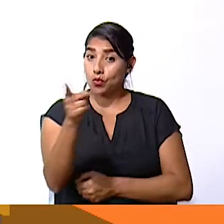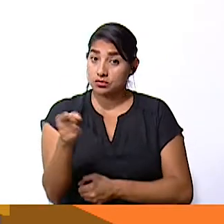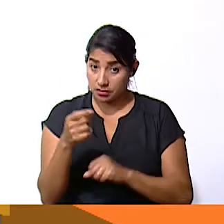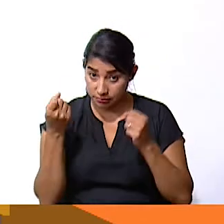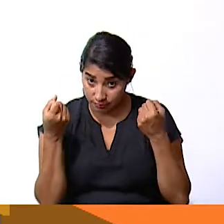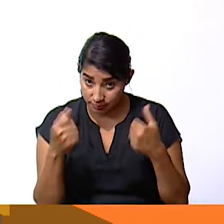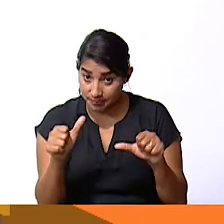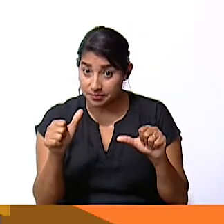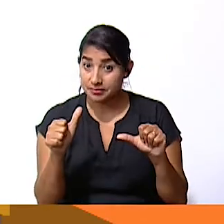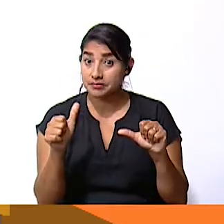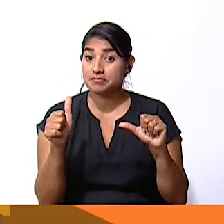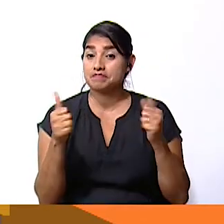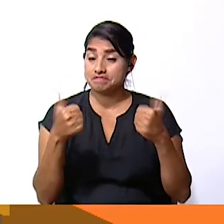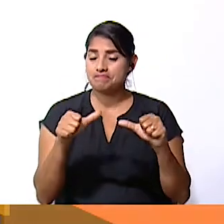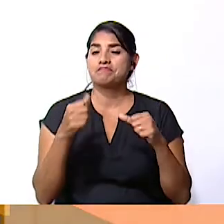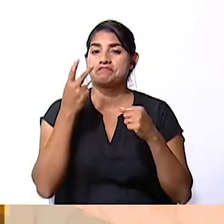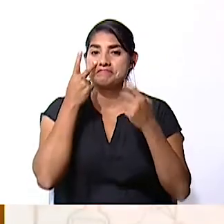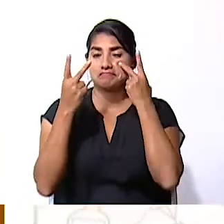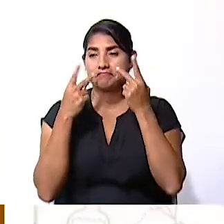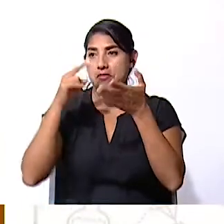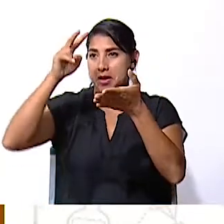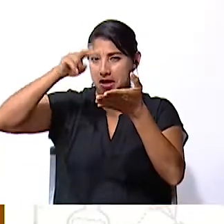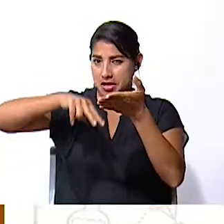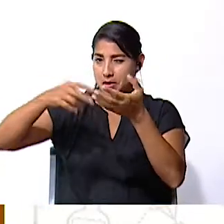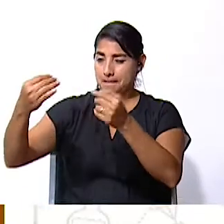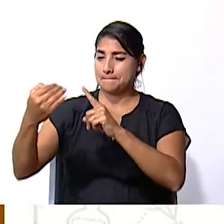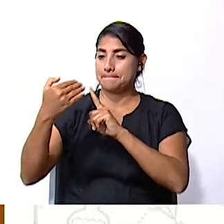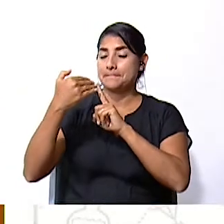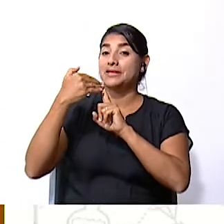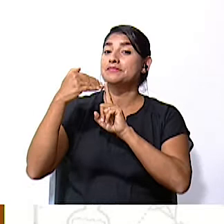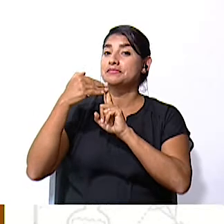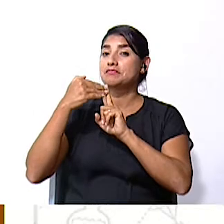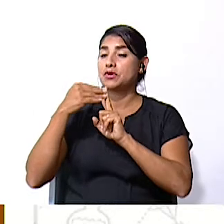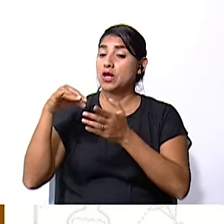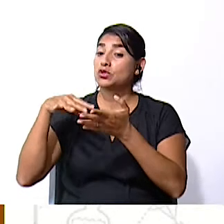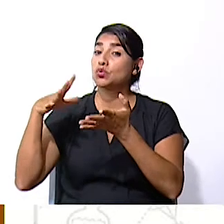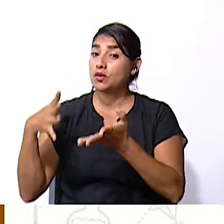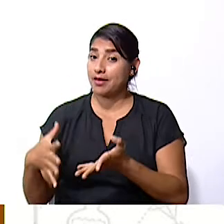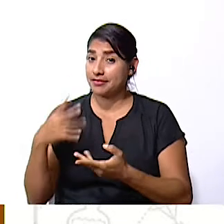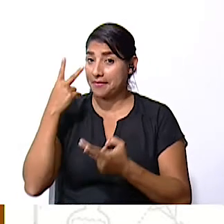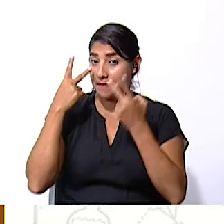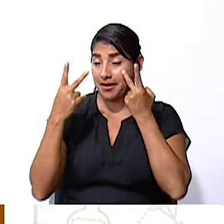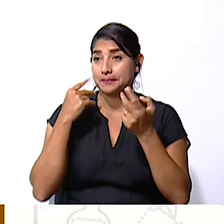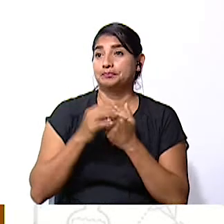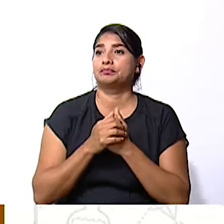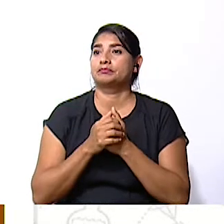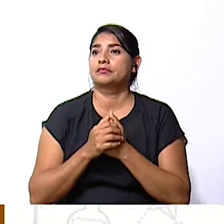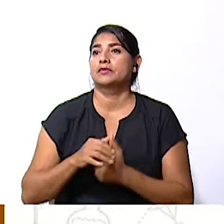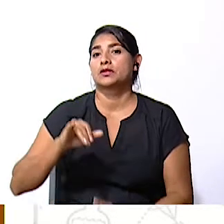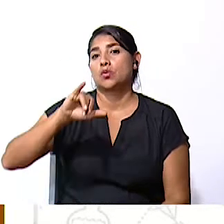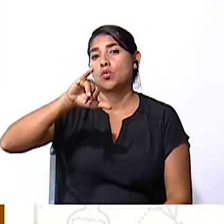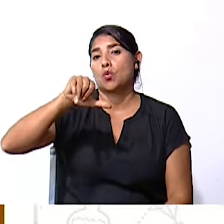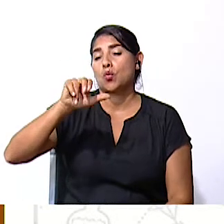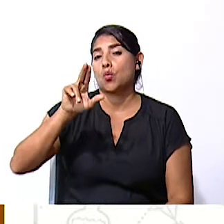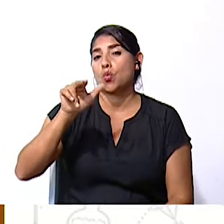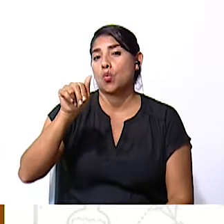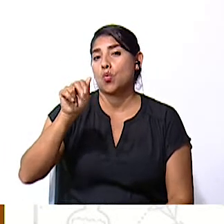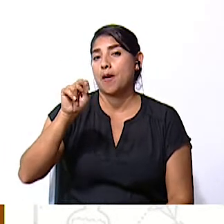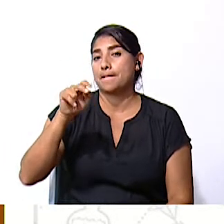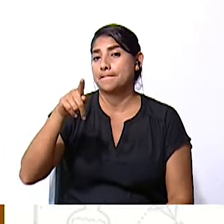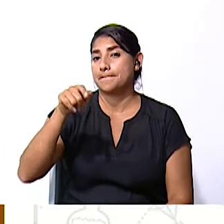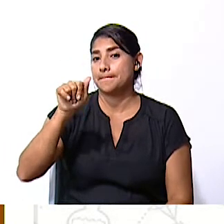¿Entendido? Bueno, vamos a ir a leer el texto que me envió el niño. Dice así: Juan Pablo, soy Juan